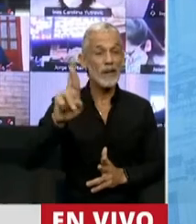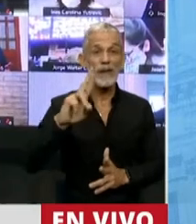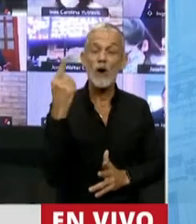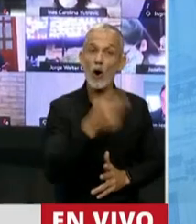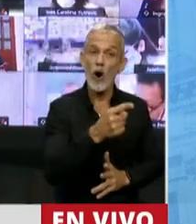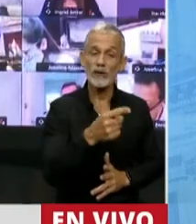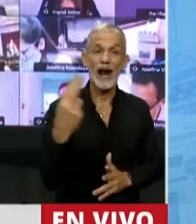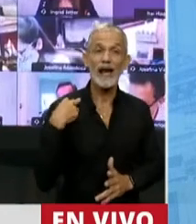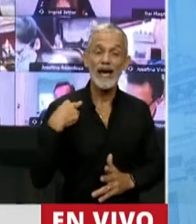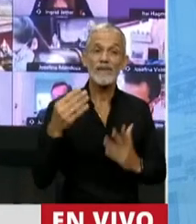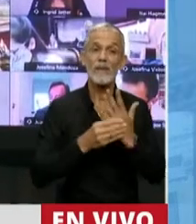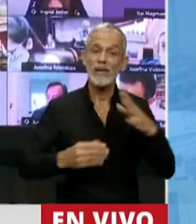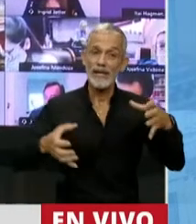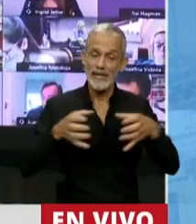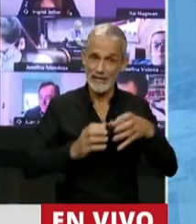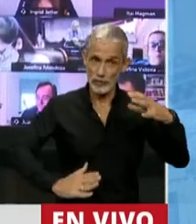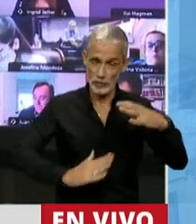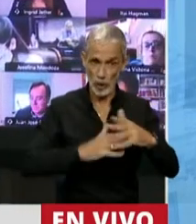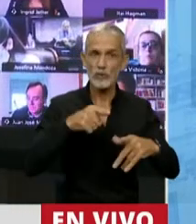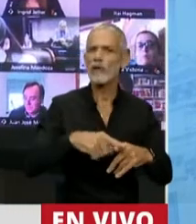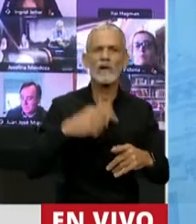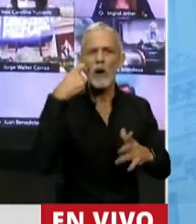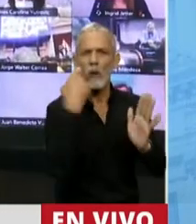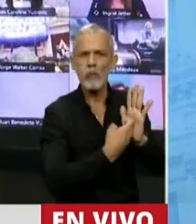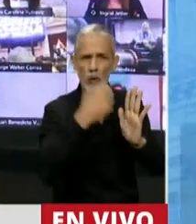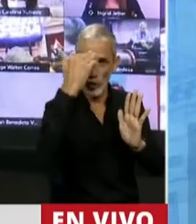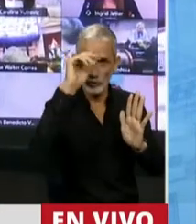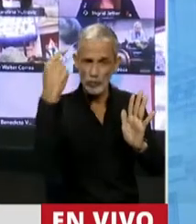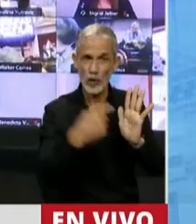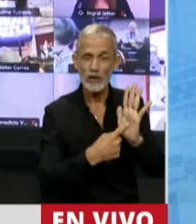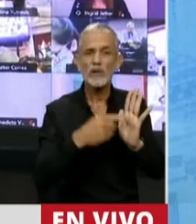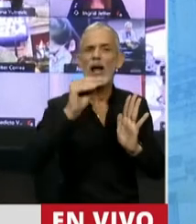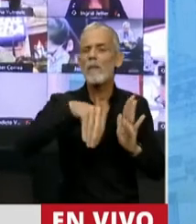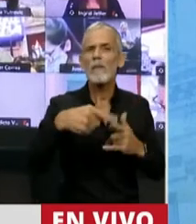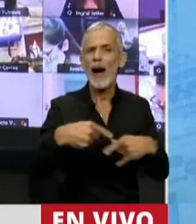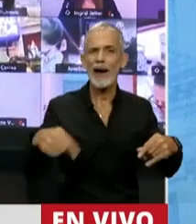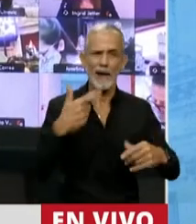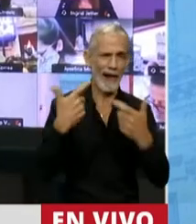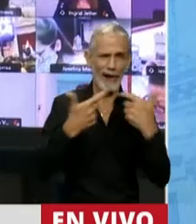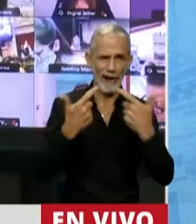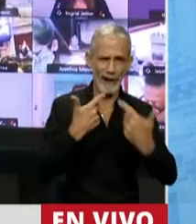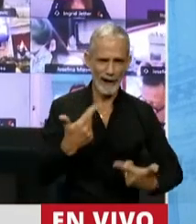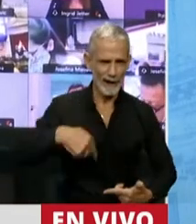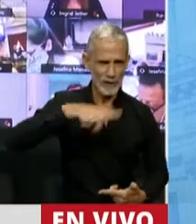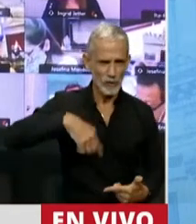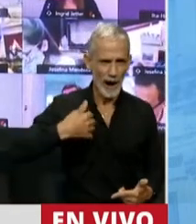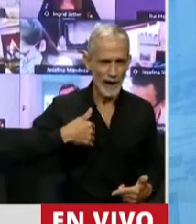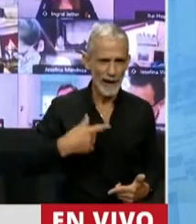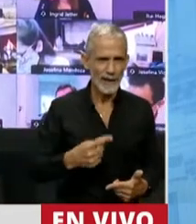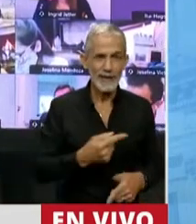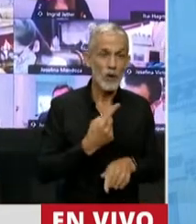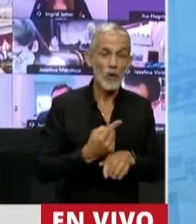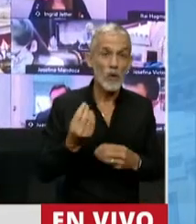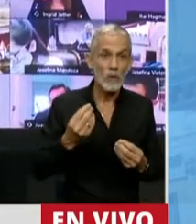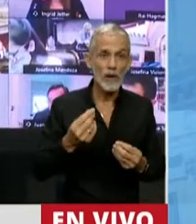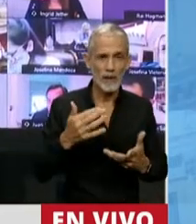jefe de gabinete de ministros que no sólo incumple con la constitución nacional sino que se ríe de todos los argentinos no pudiendo ni